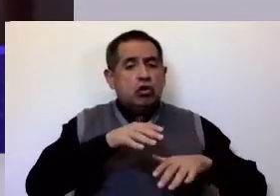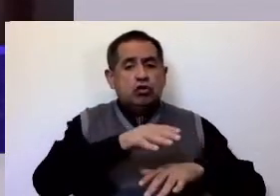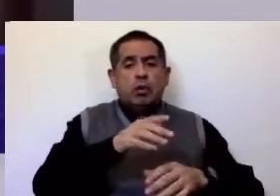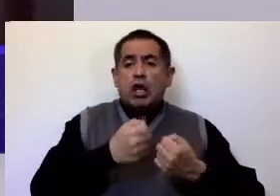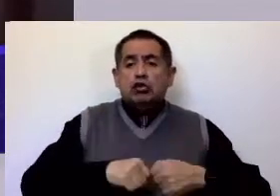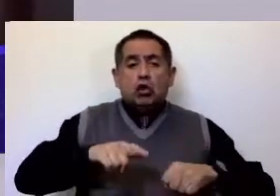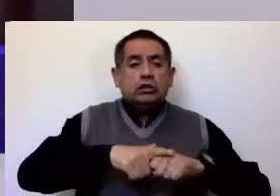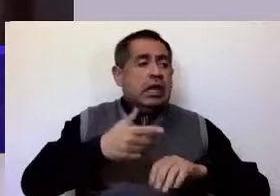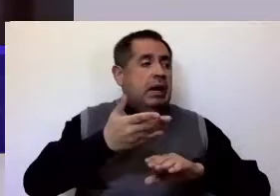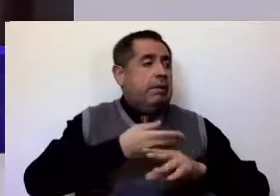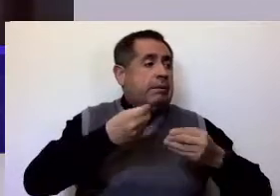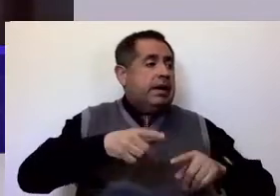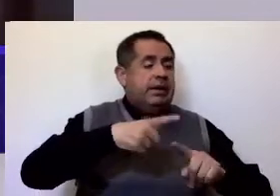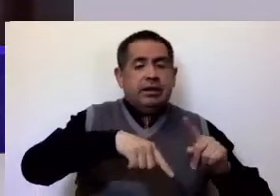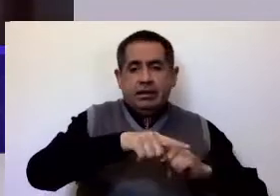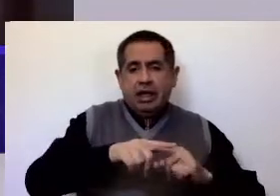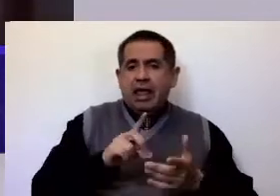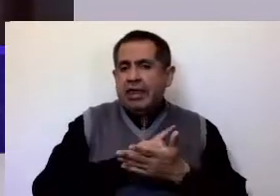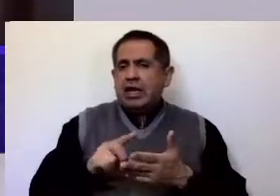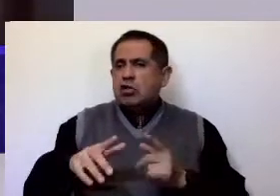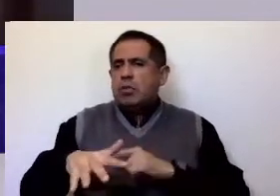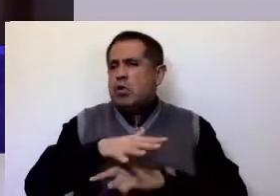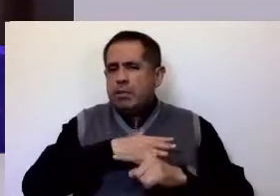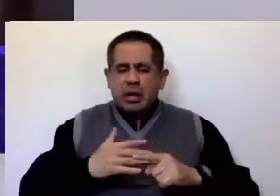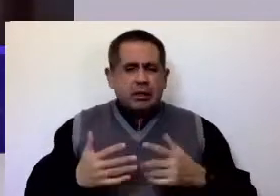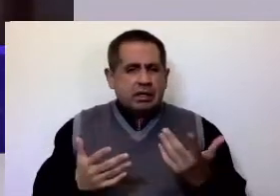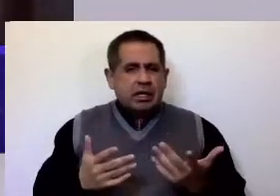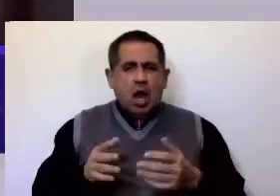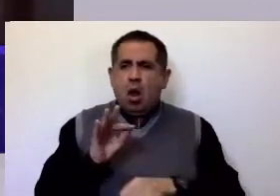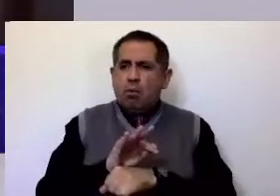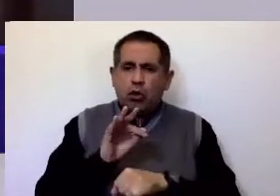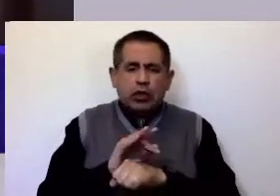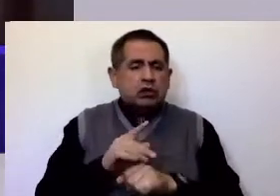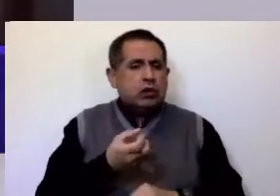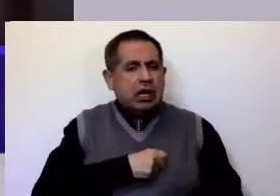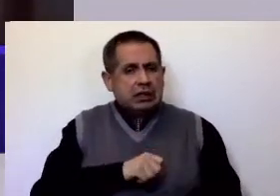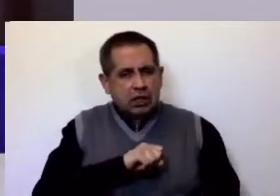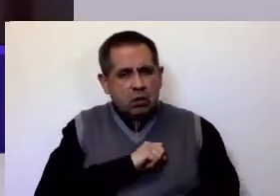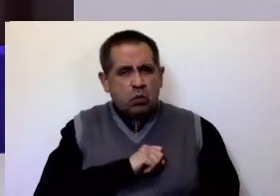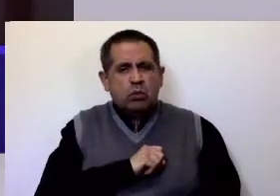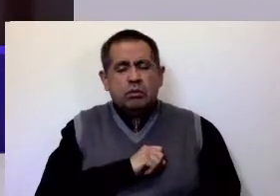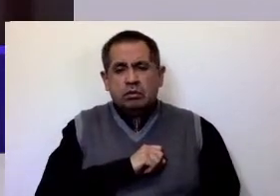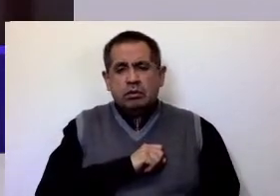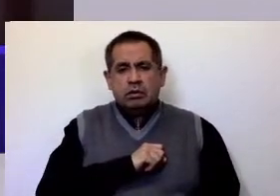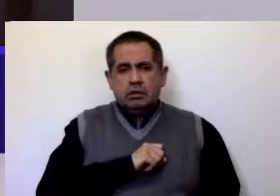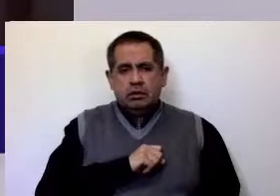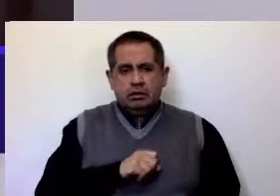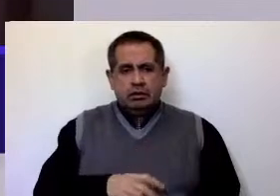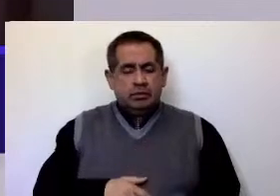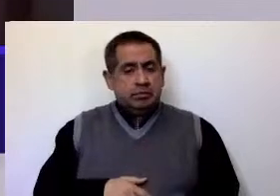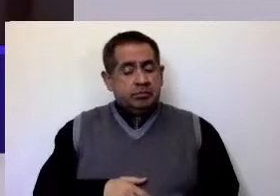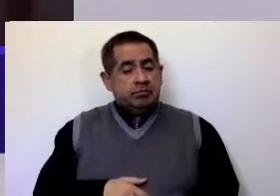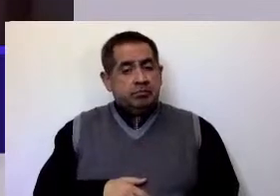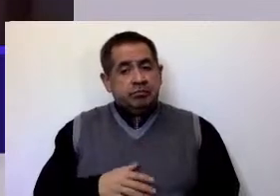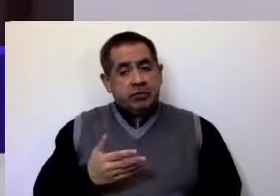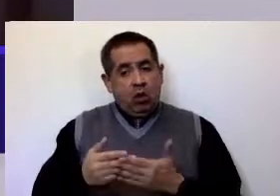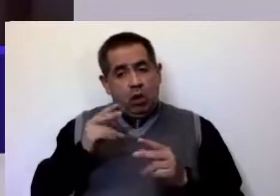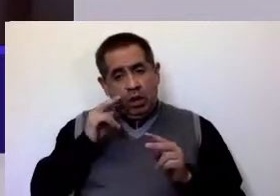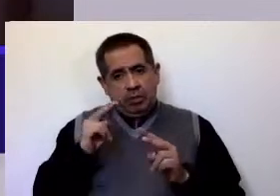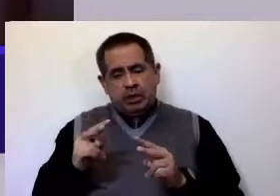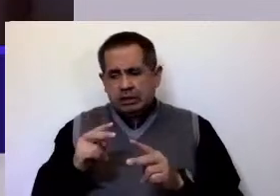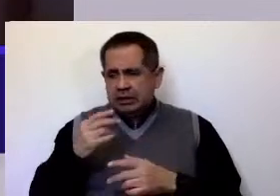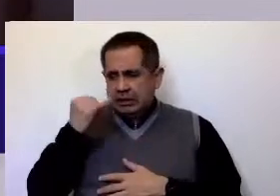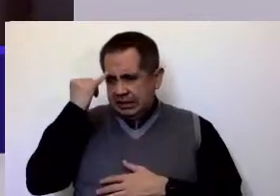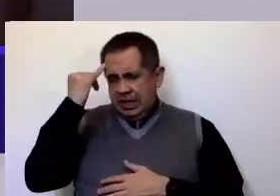como el derecho al medio ambiente a la protección a la salud pero por otra parte nos encontramos con el criterio de la